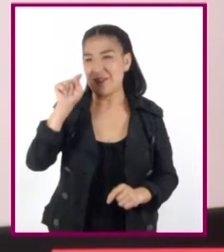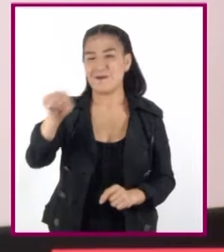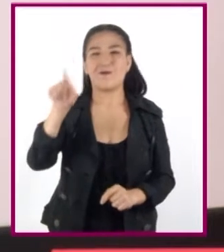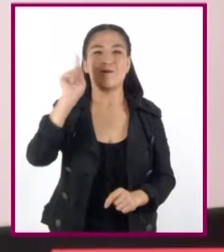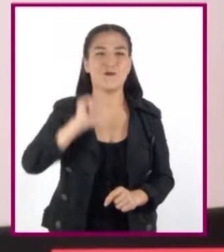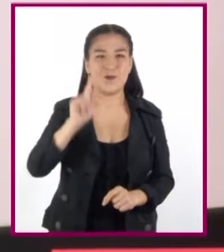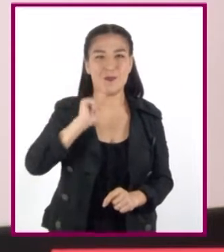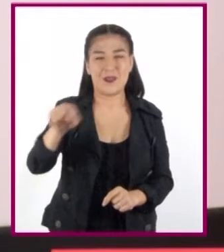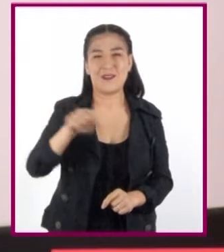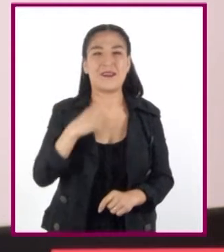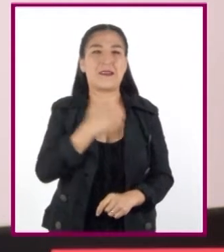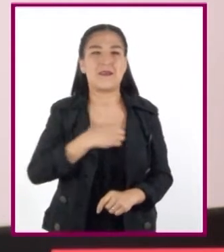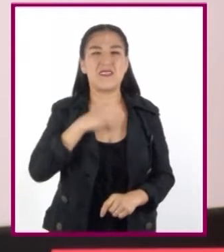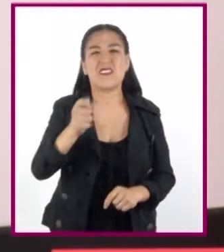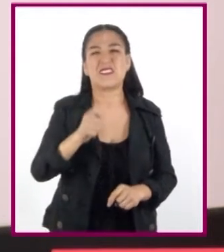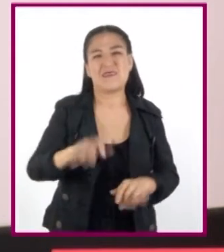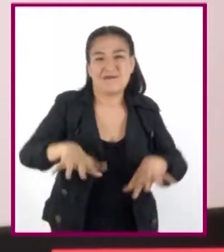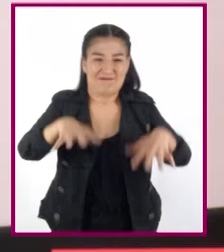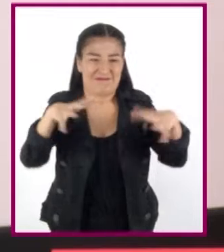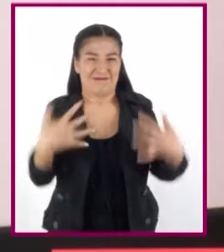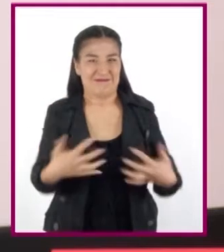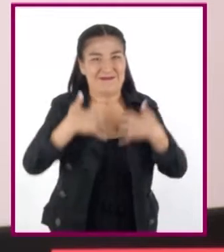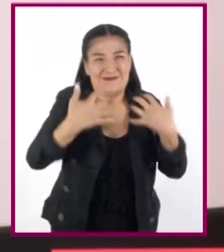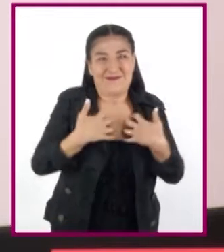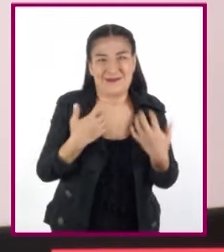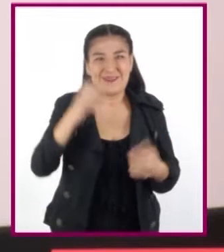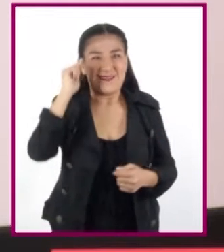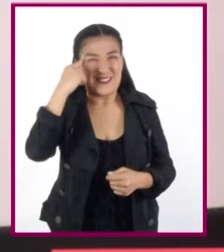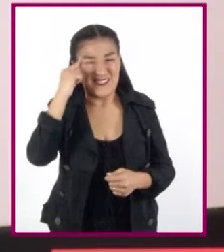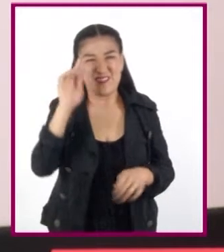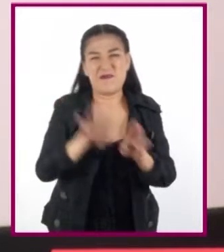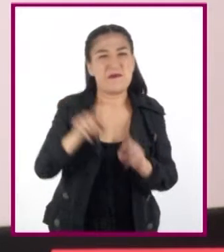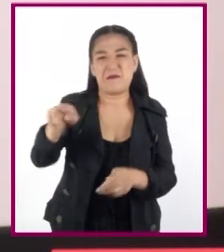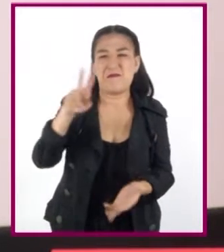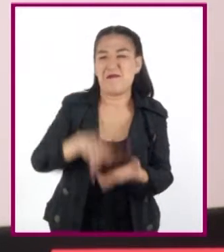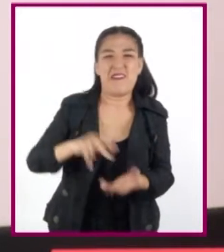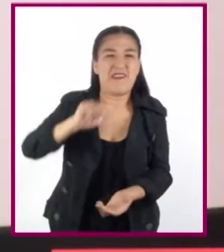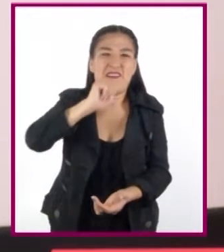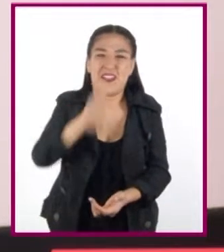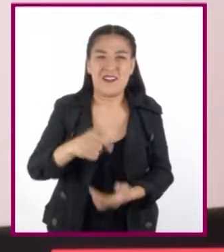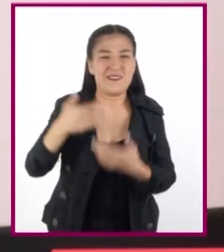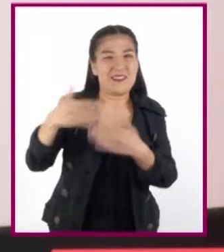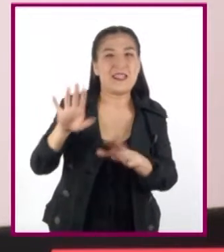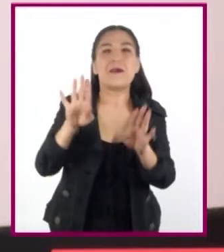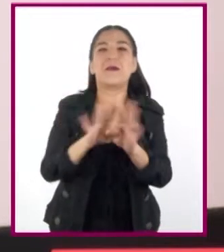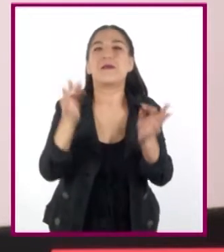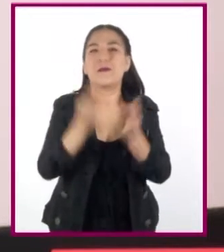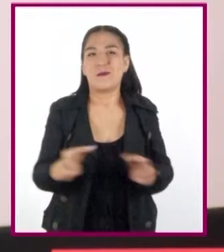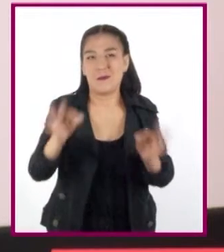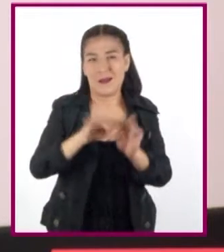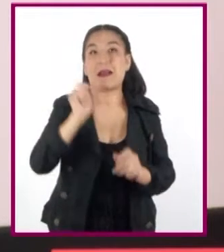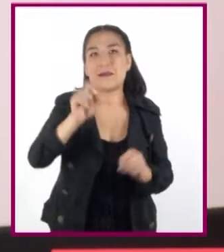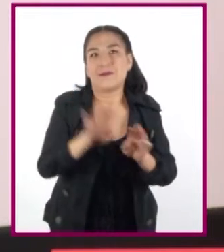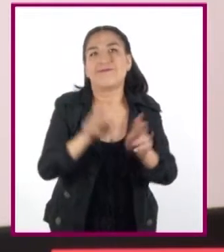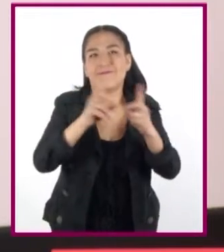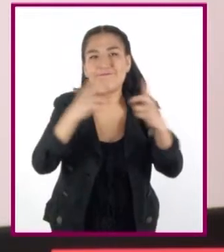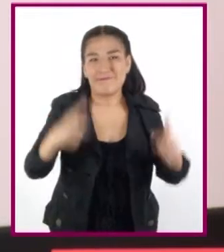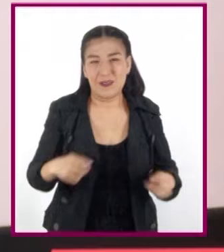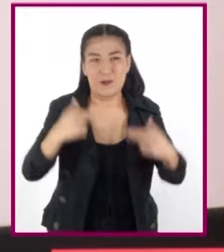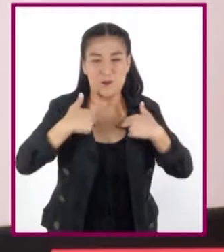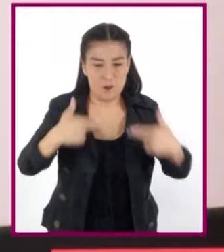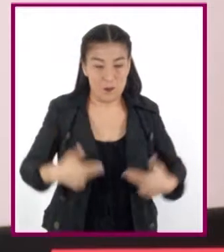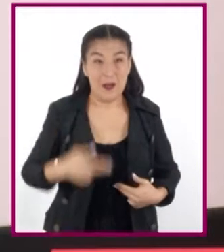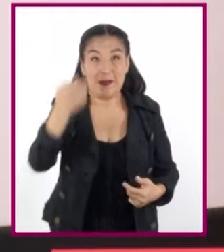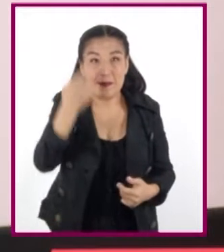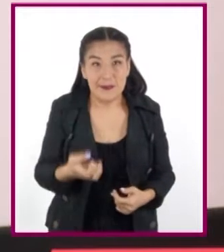se asociaban con la histeria y la desvalorización. La importancia de este aspecto en el desarrollo humano de un